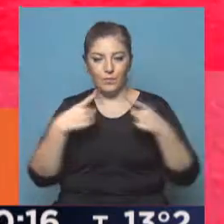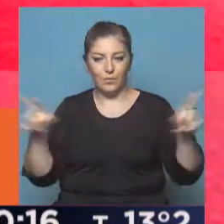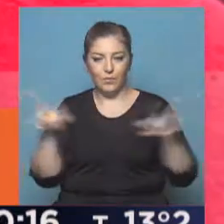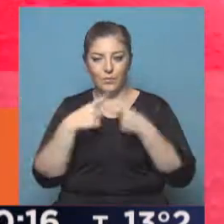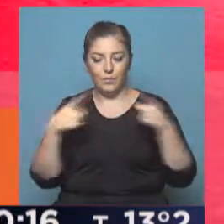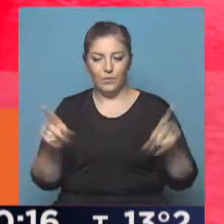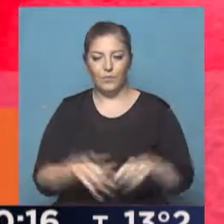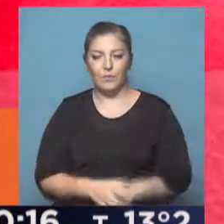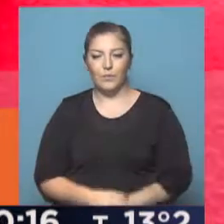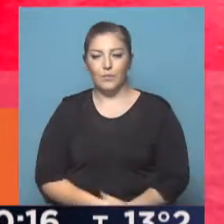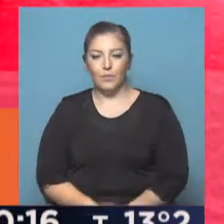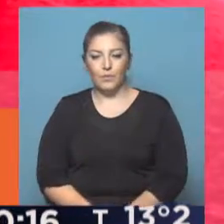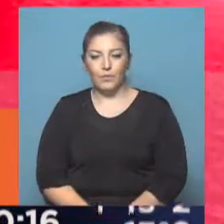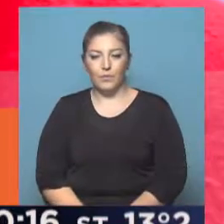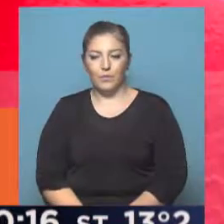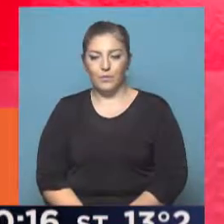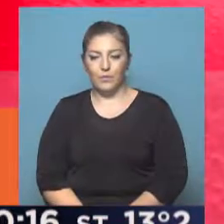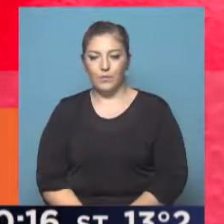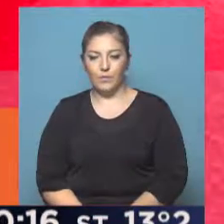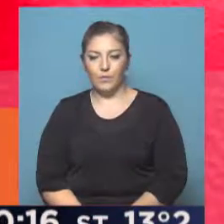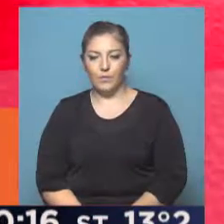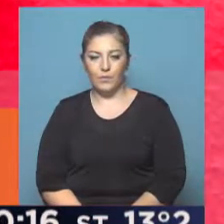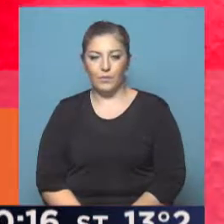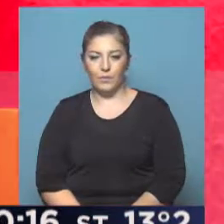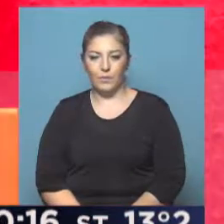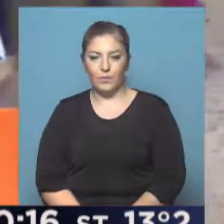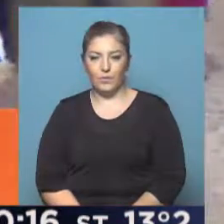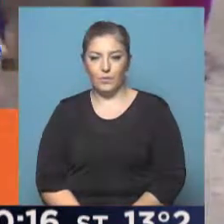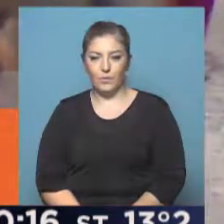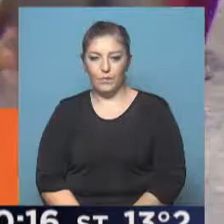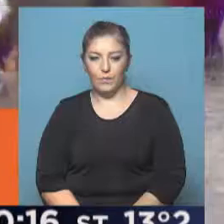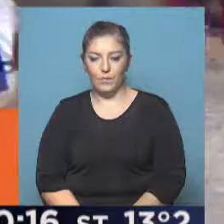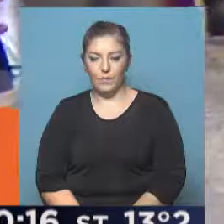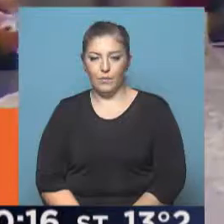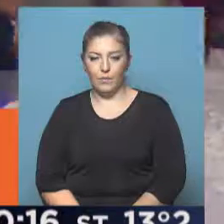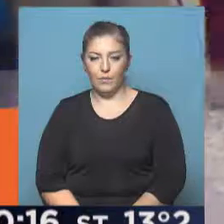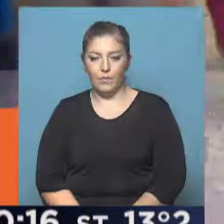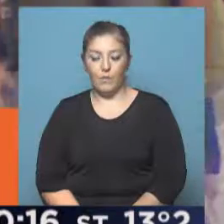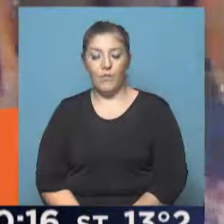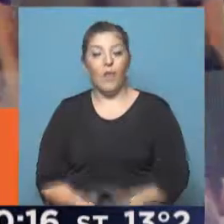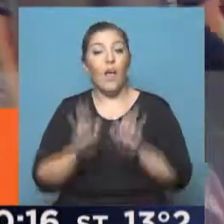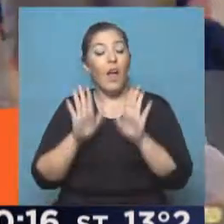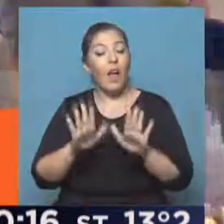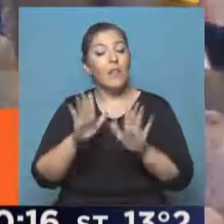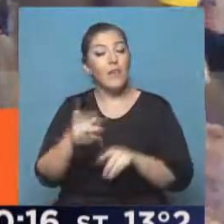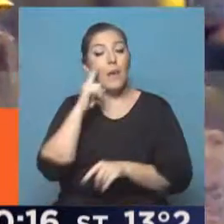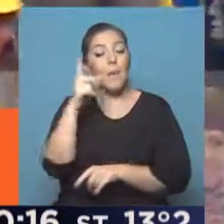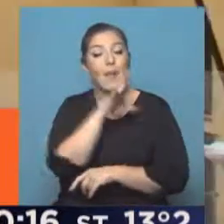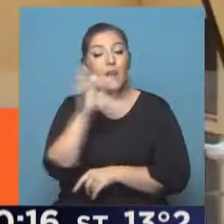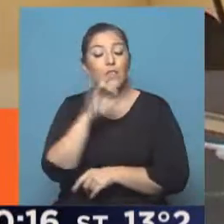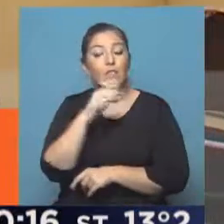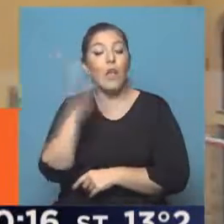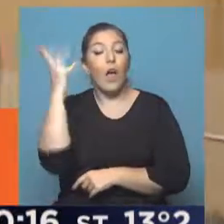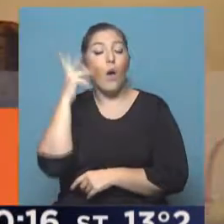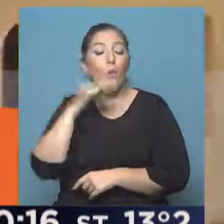en la poma, al aire de su ternura. Así, más de 1.500